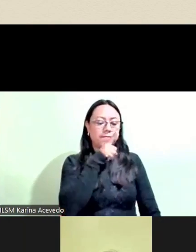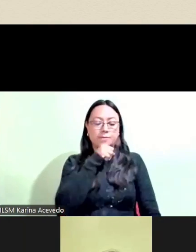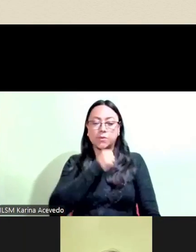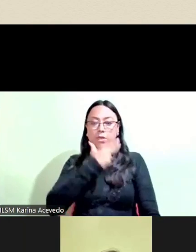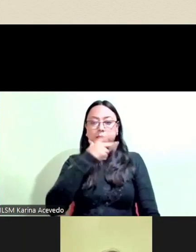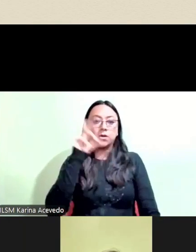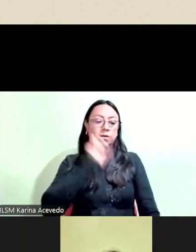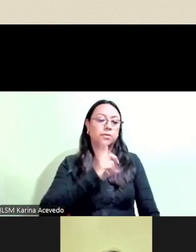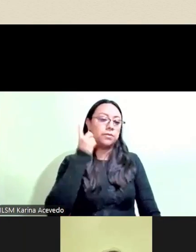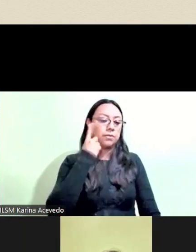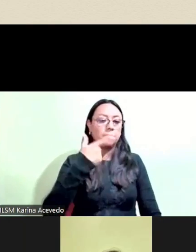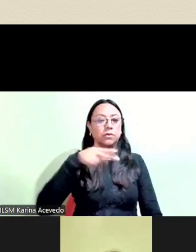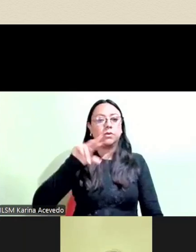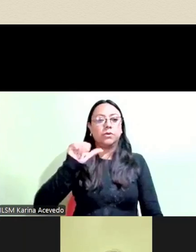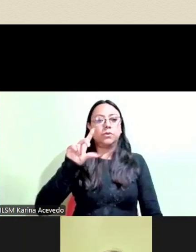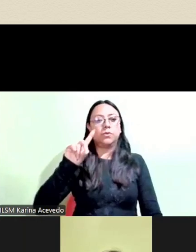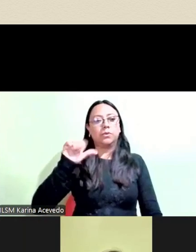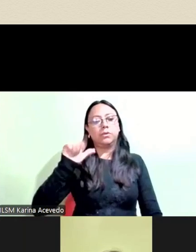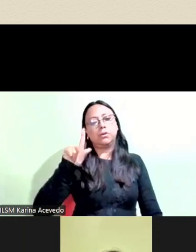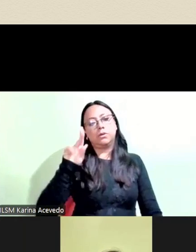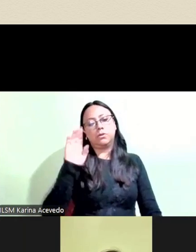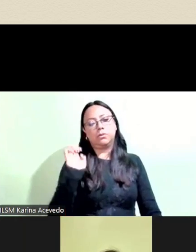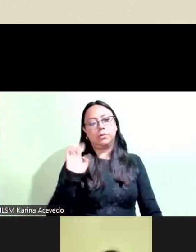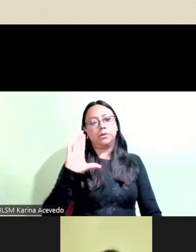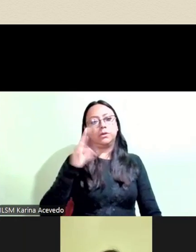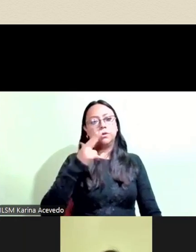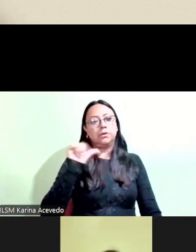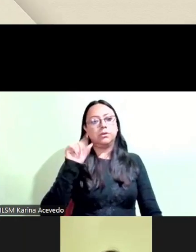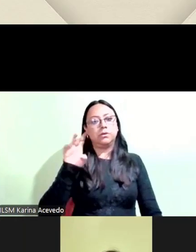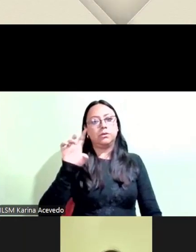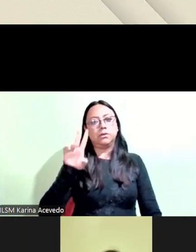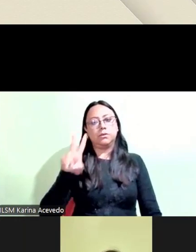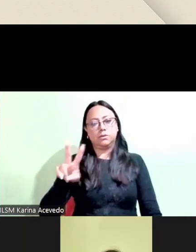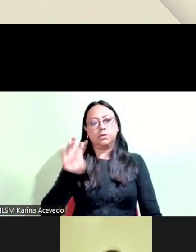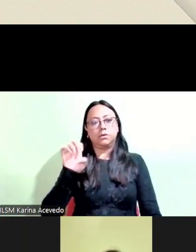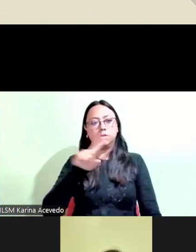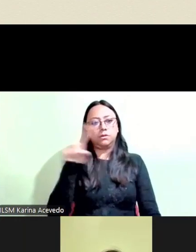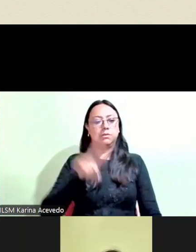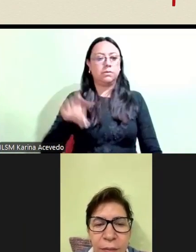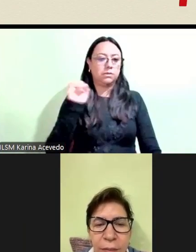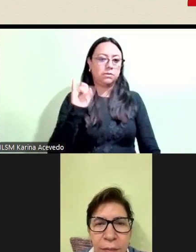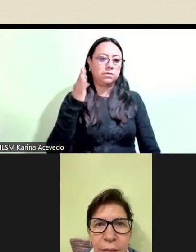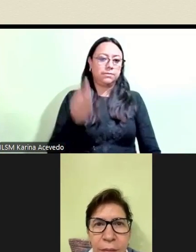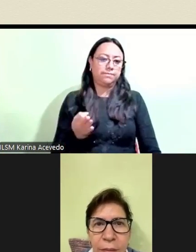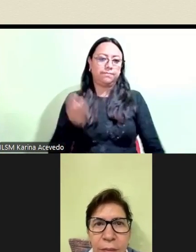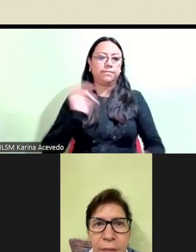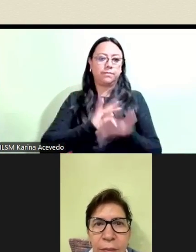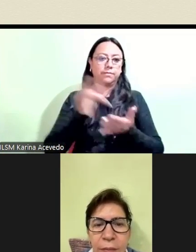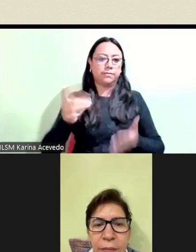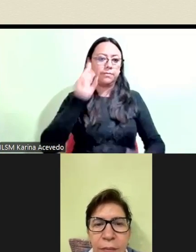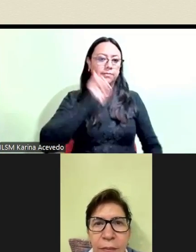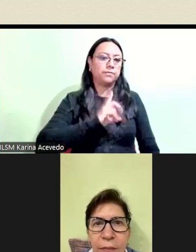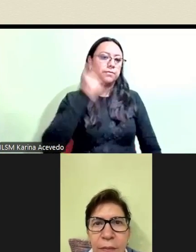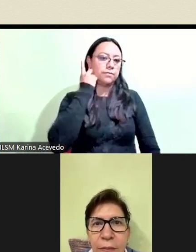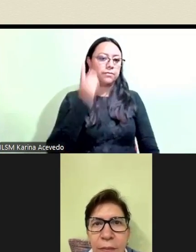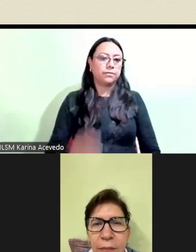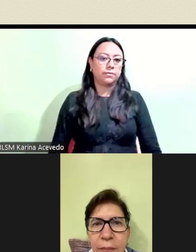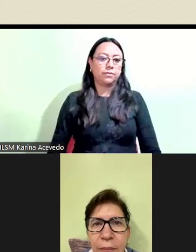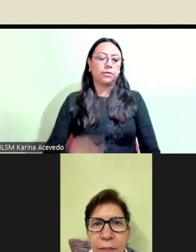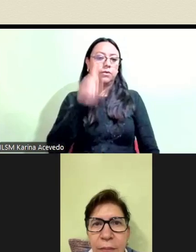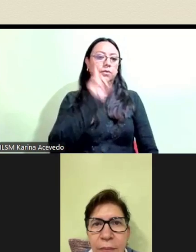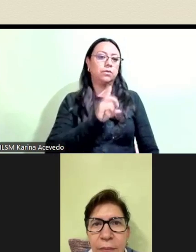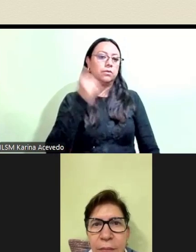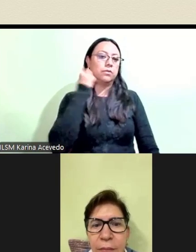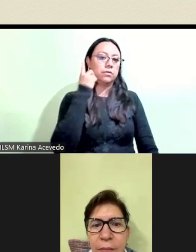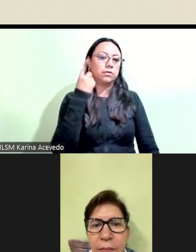Diputada María Guadalupe Chávez Contreras. Guadalupe Chávez a favor. Gracias, diputada. Diputada María